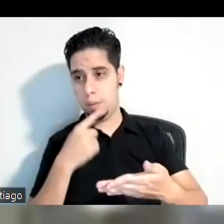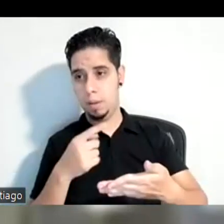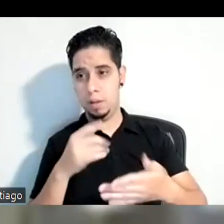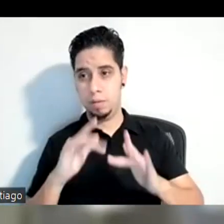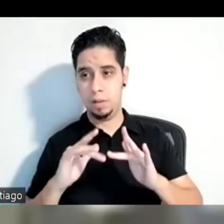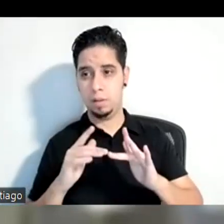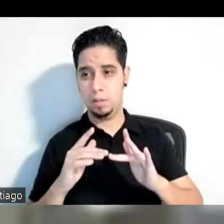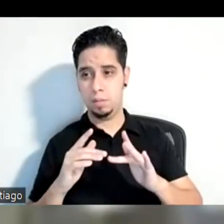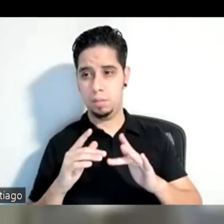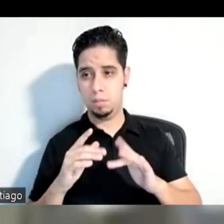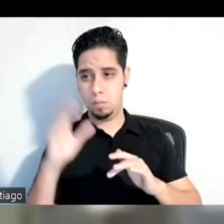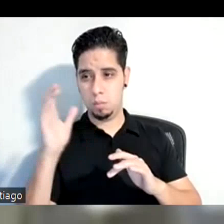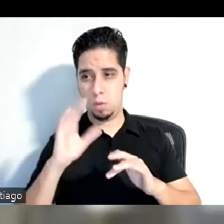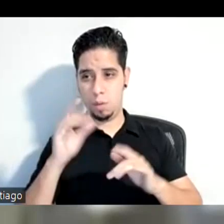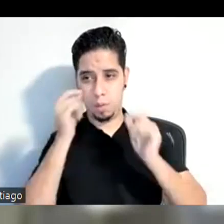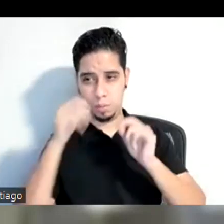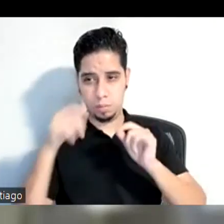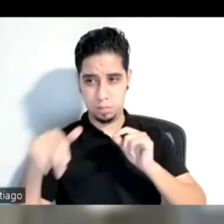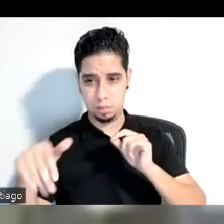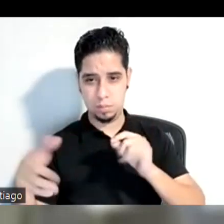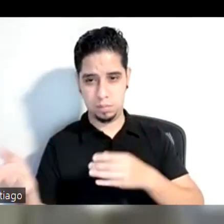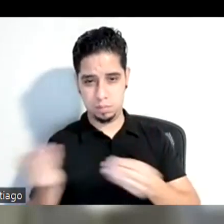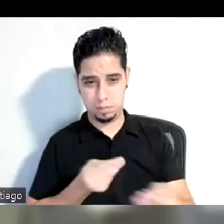decías, espérate, déjame buscar los espejuelos.